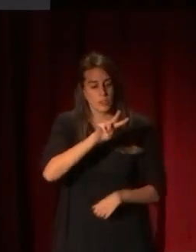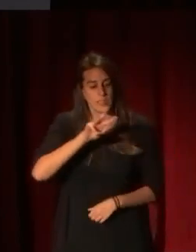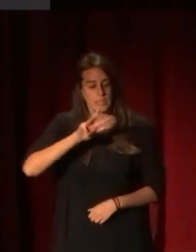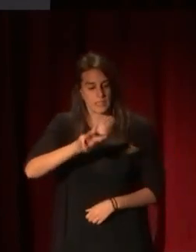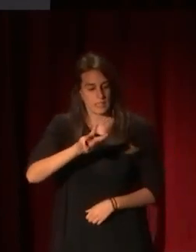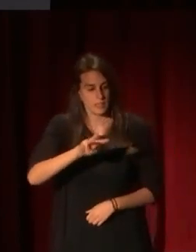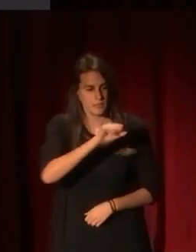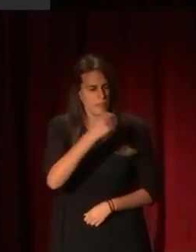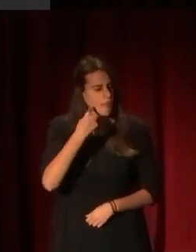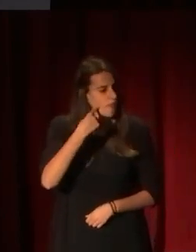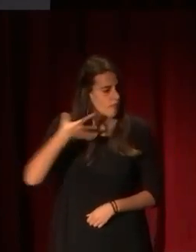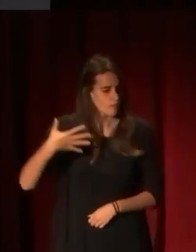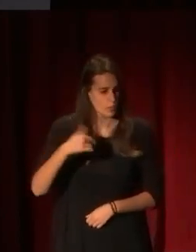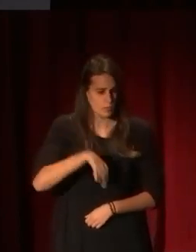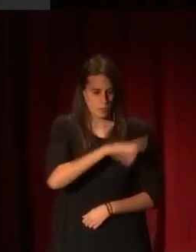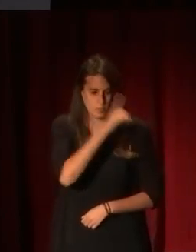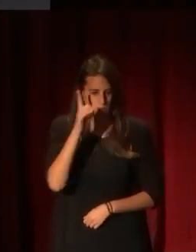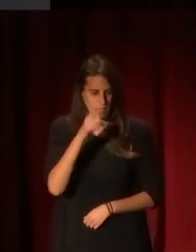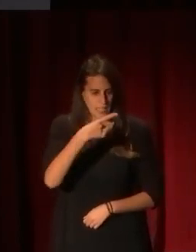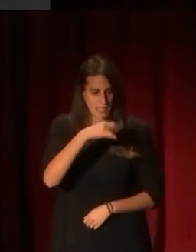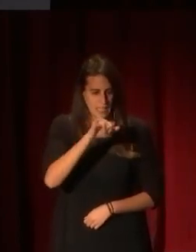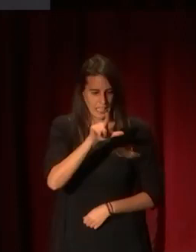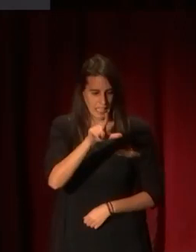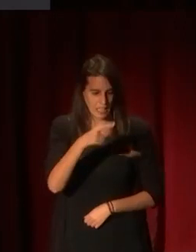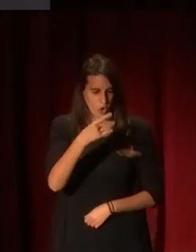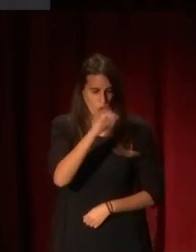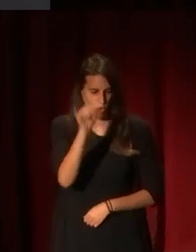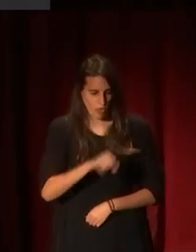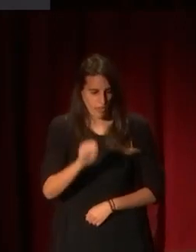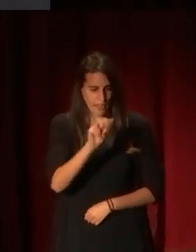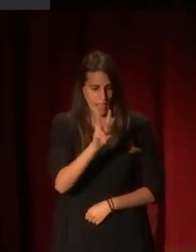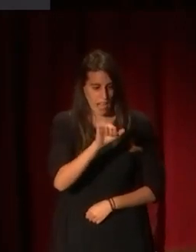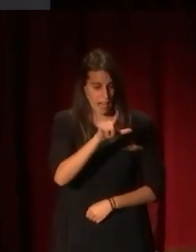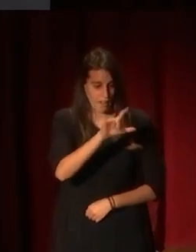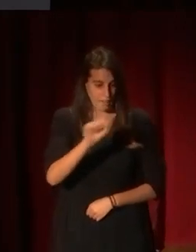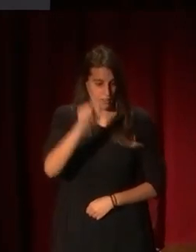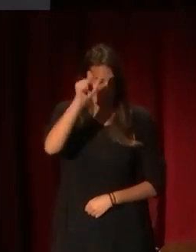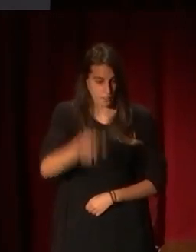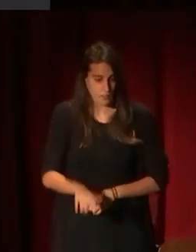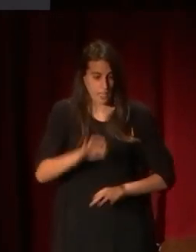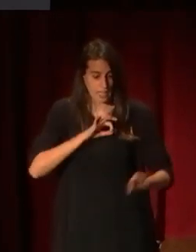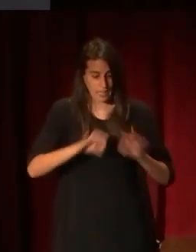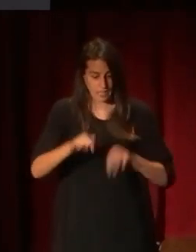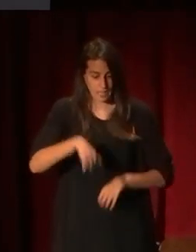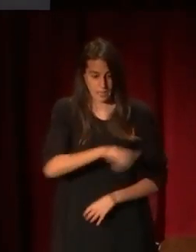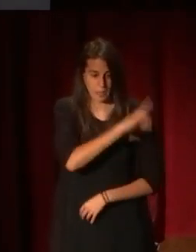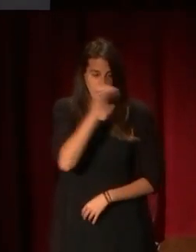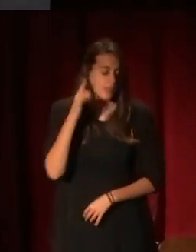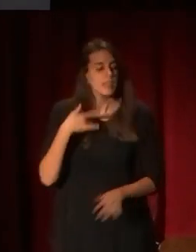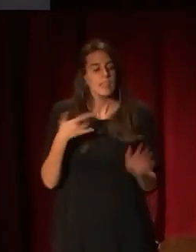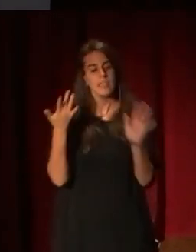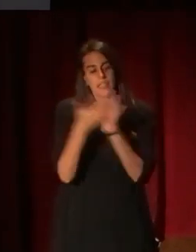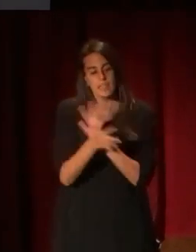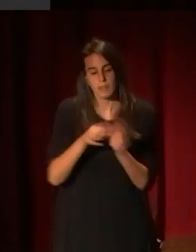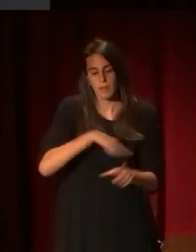más famosos de madrid don gil gonzález de ávila en su famoso teatro de las grandezas de la villa de madrid describía la